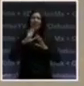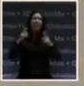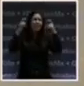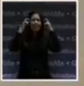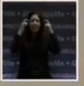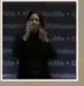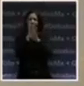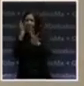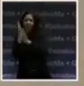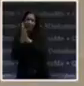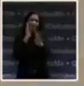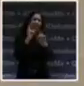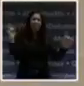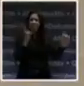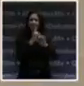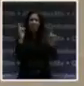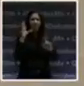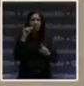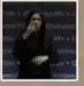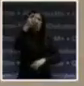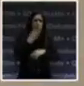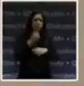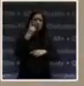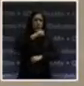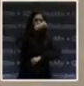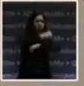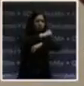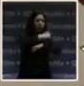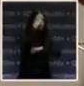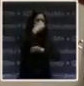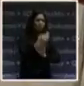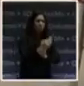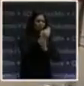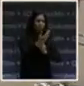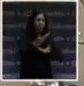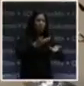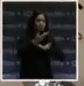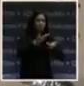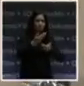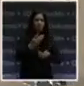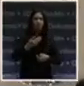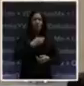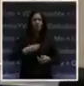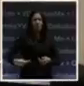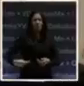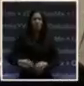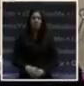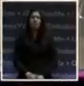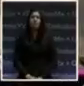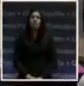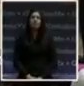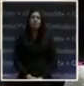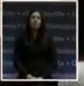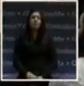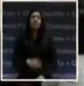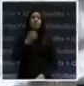fila. Necesitamos tener una ventanilla única para los trámites municipales. Muchas gracias. ¿Quieres uso de su réplica?